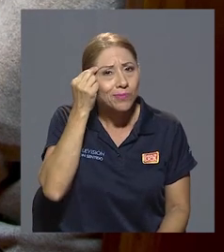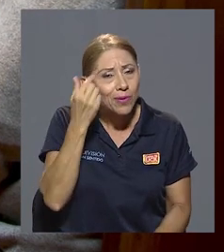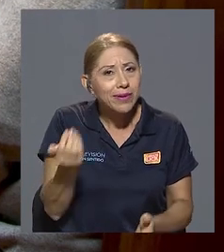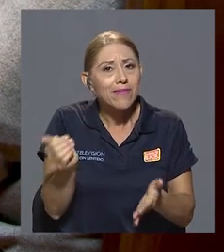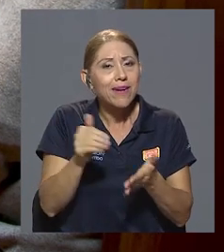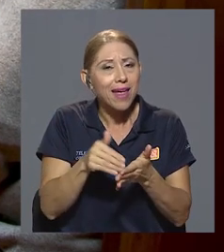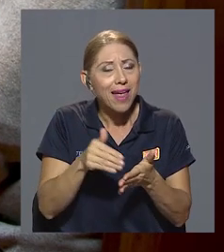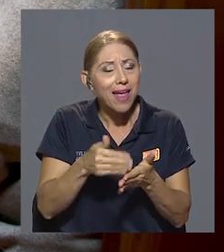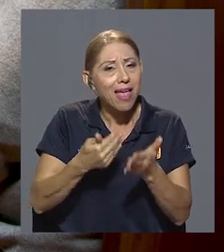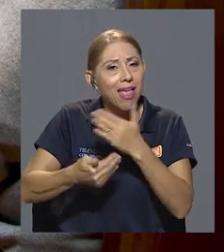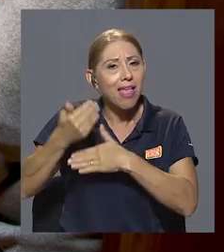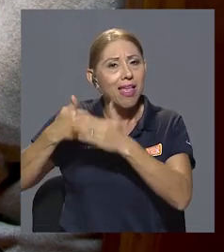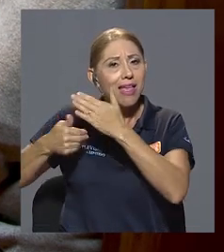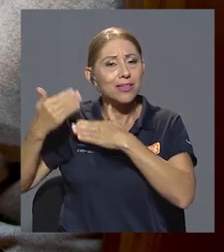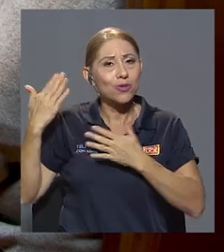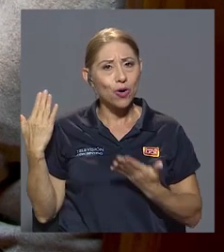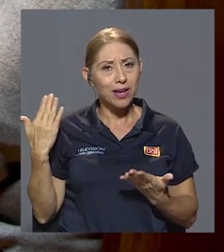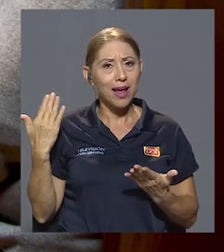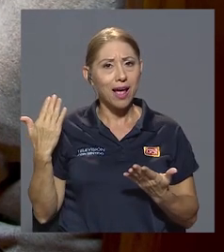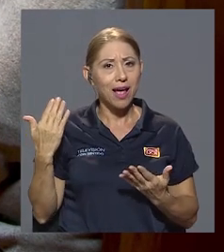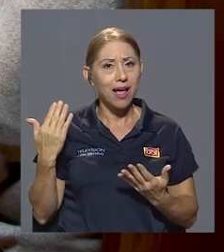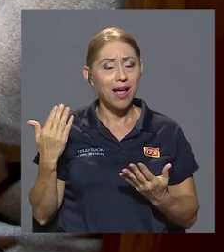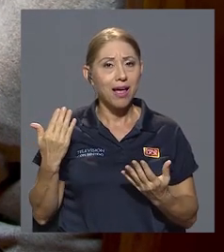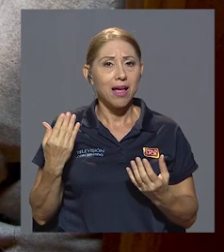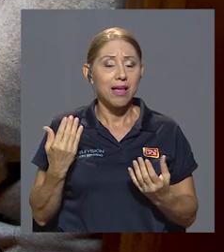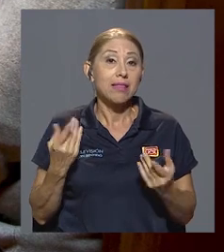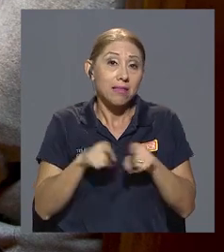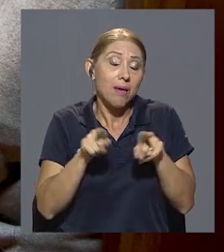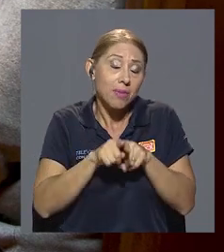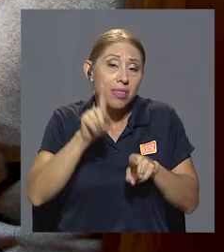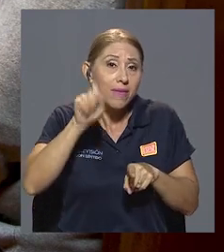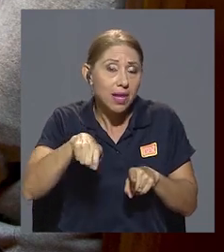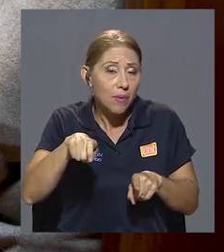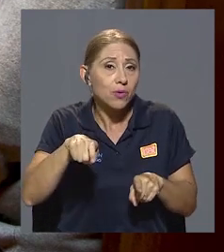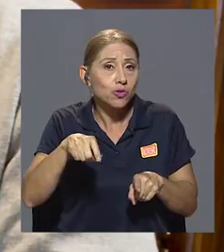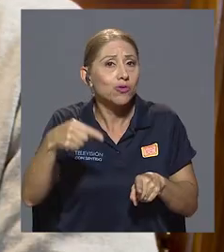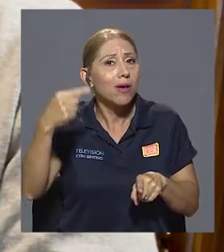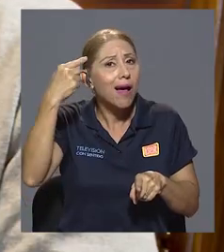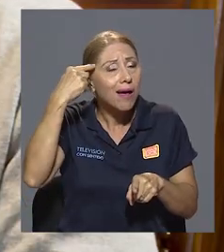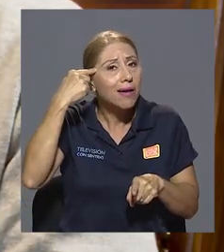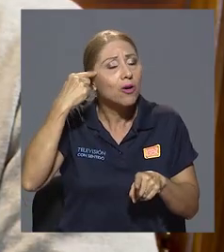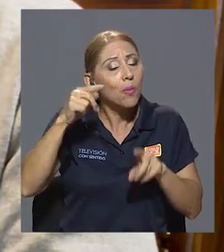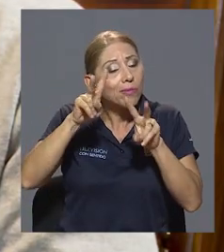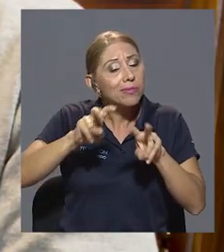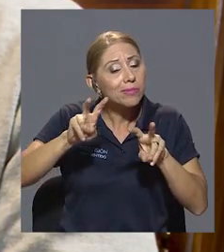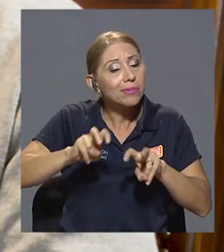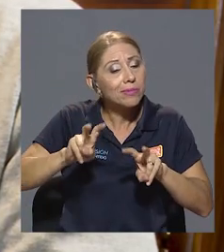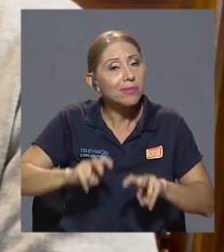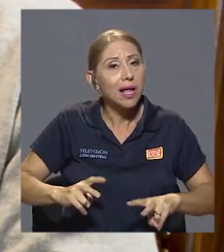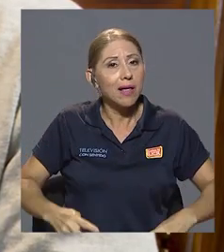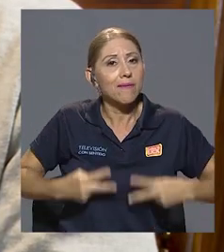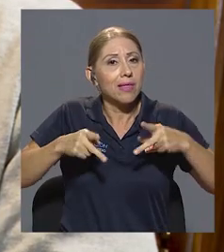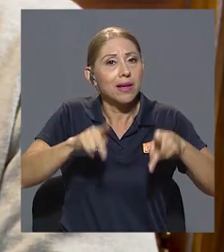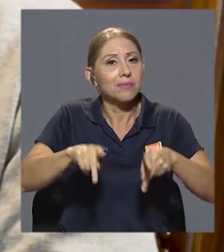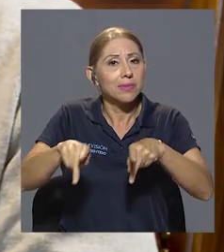reelaboración histórica incluso en muchos casos de elaboración biográfica para poder